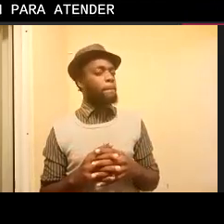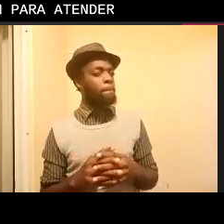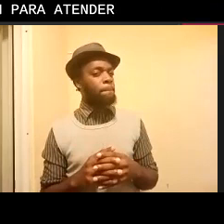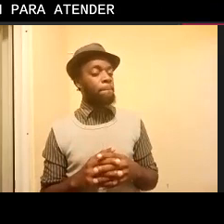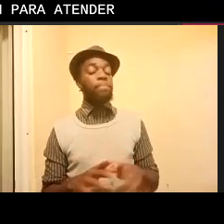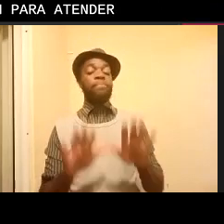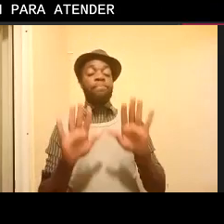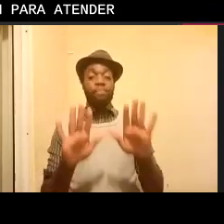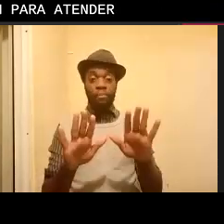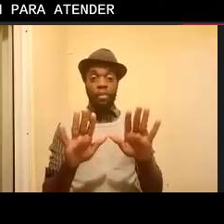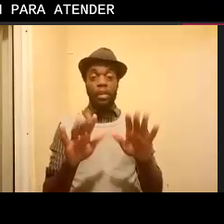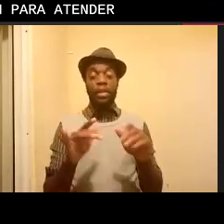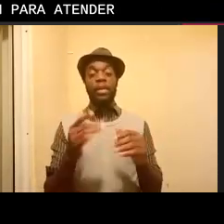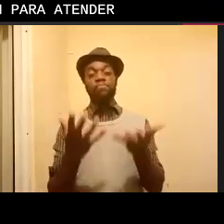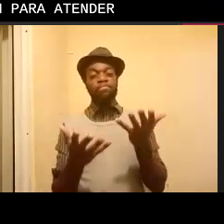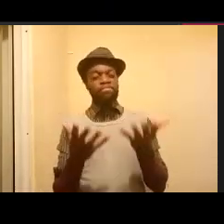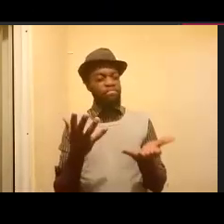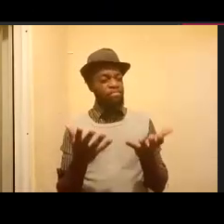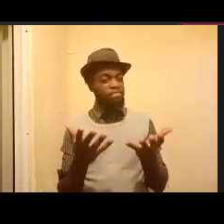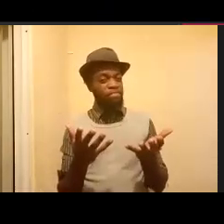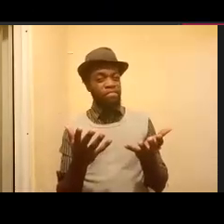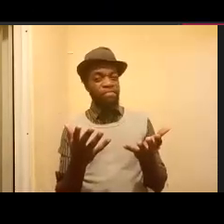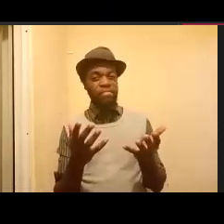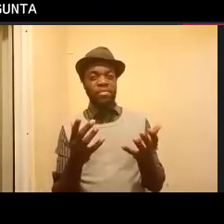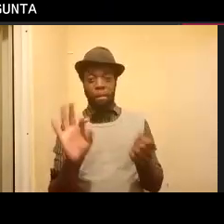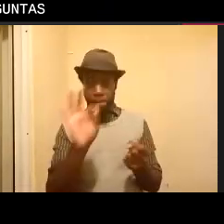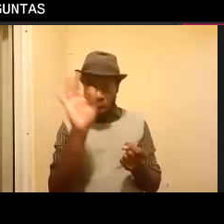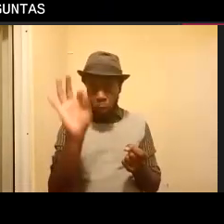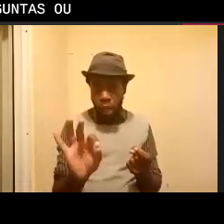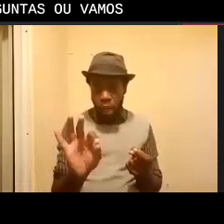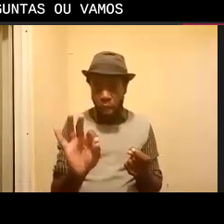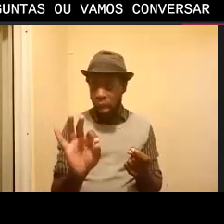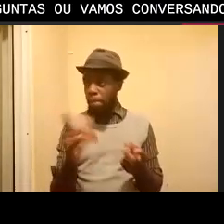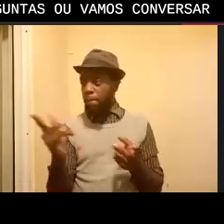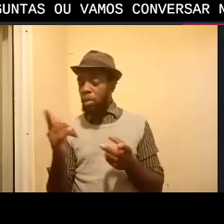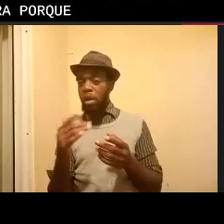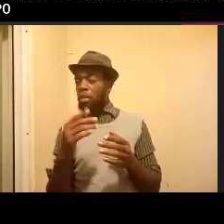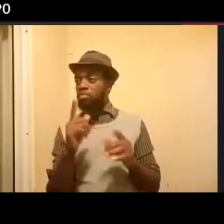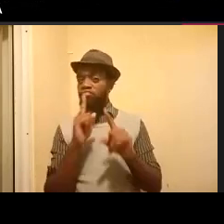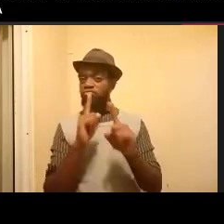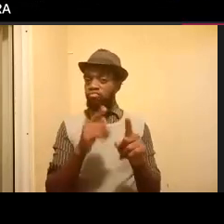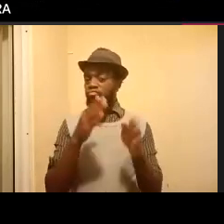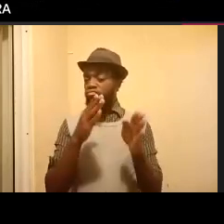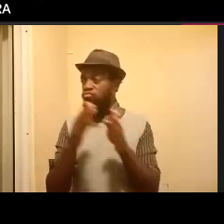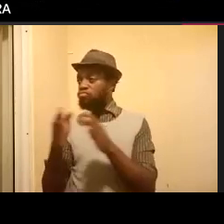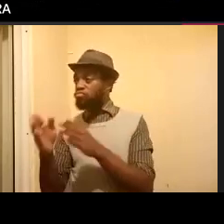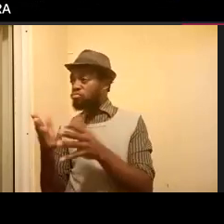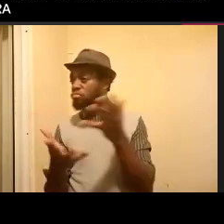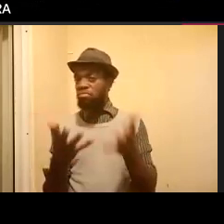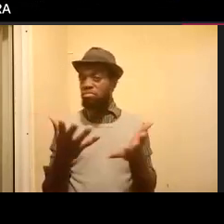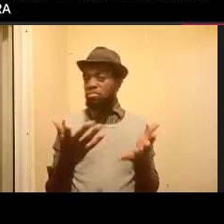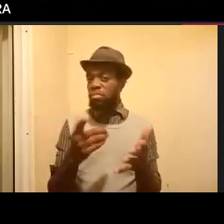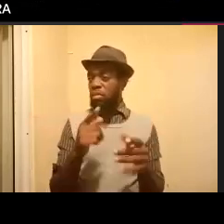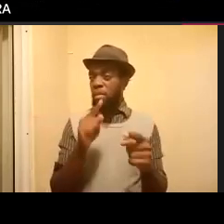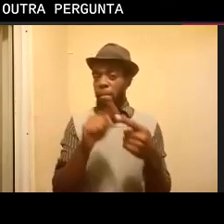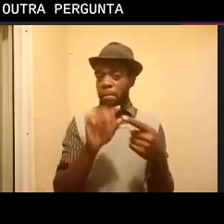Eh, bueno, no sé si tomamos las preguntas o vamos contestando una por una, doctora Lili. Como usted guste. Elma,